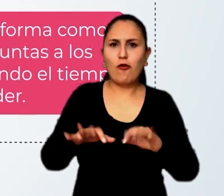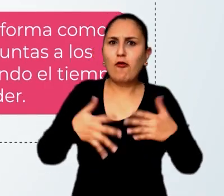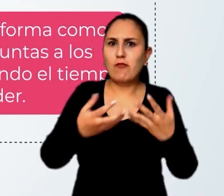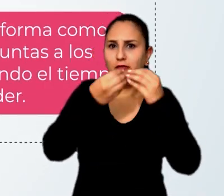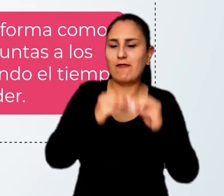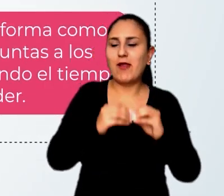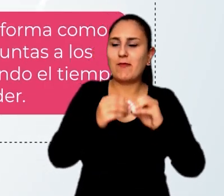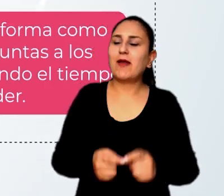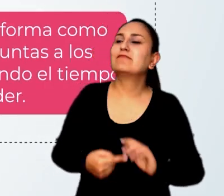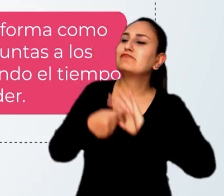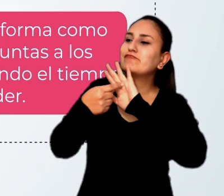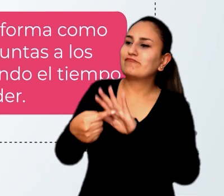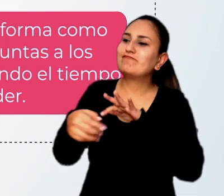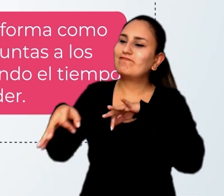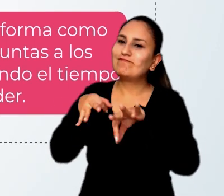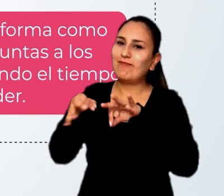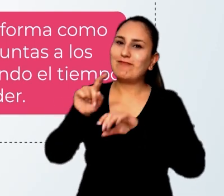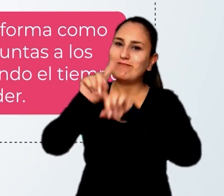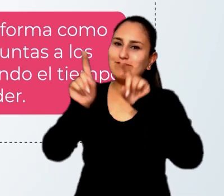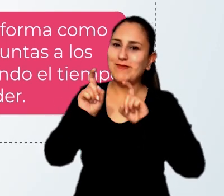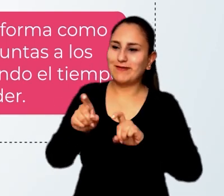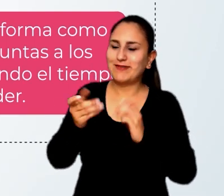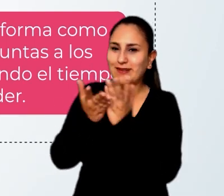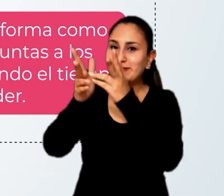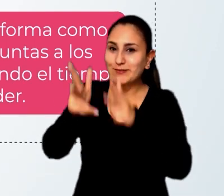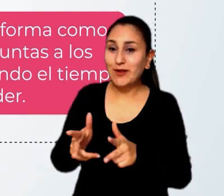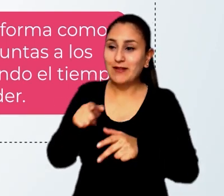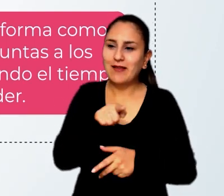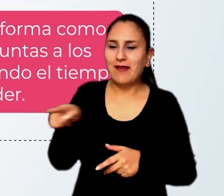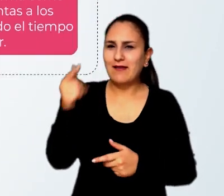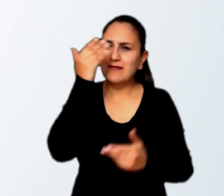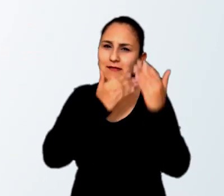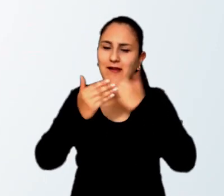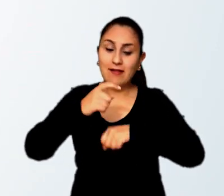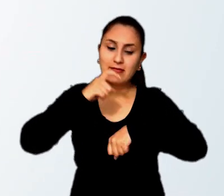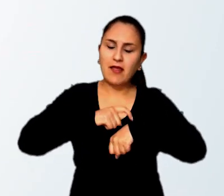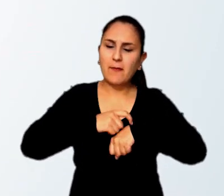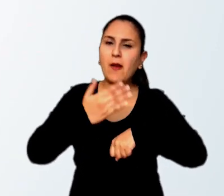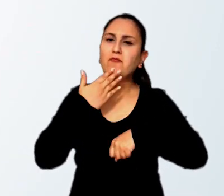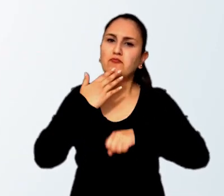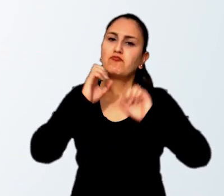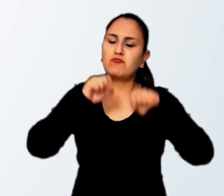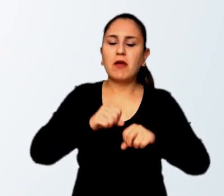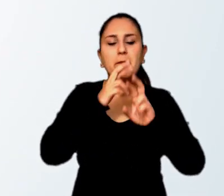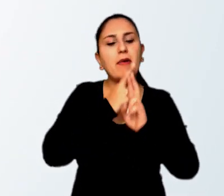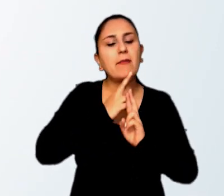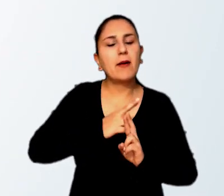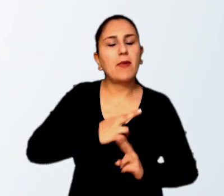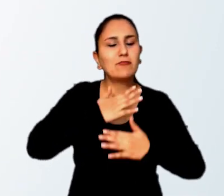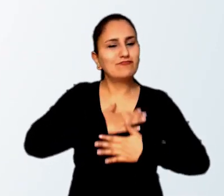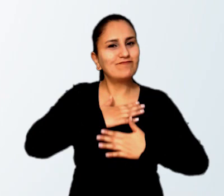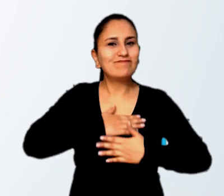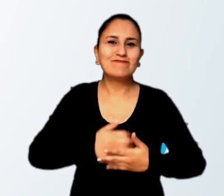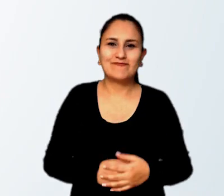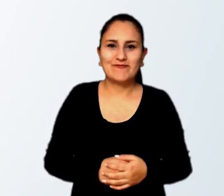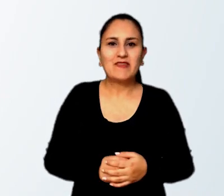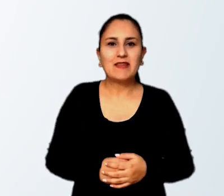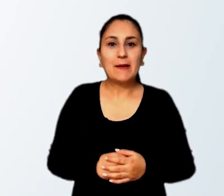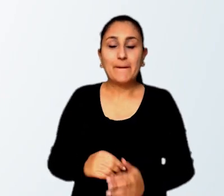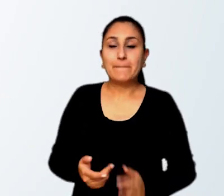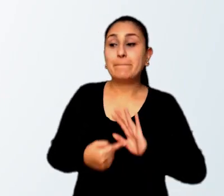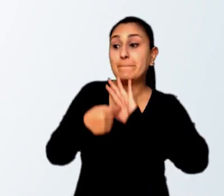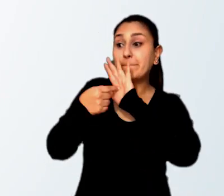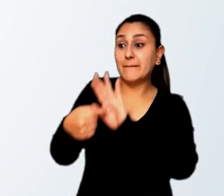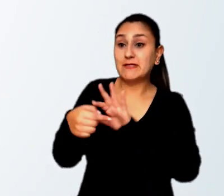presentar las preguntas a los estudiantes considerando el tiempo prudente para responder presentación de las preguntas